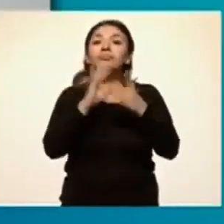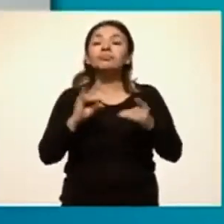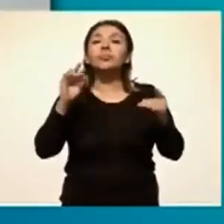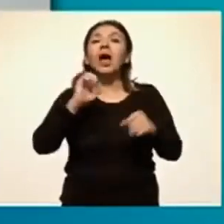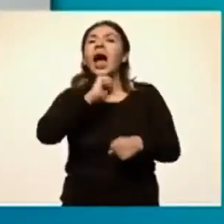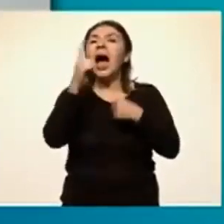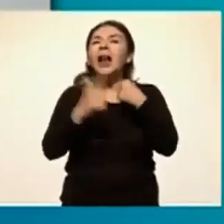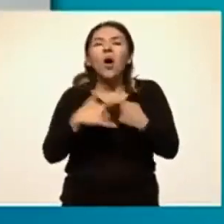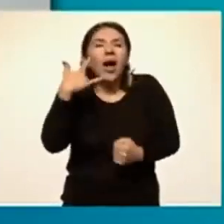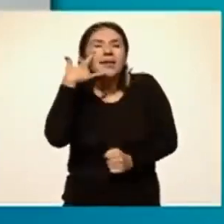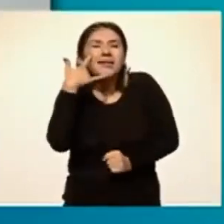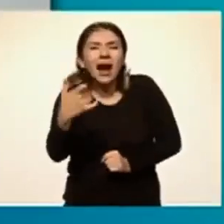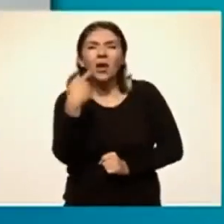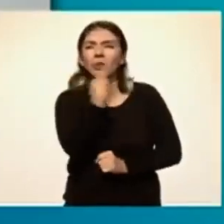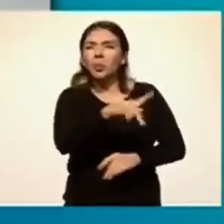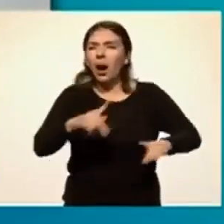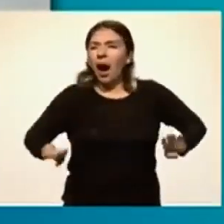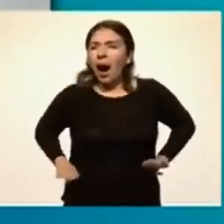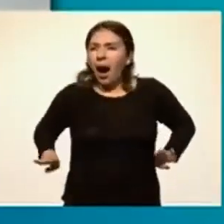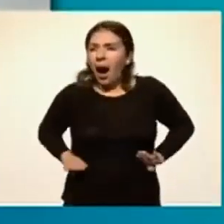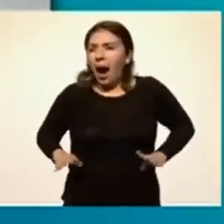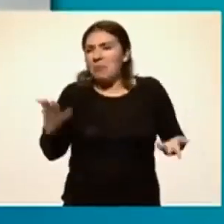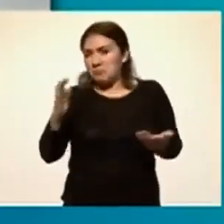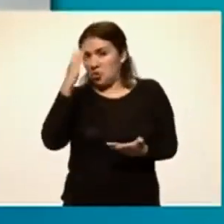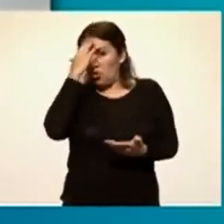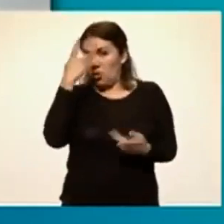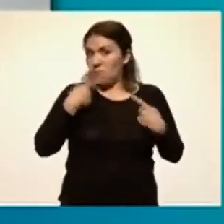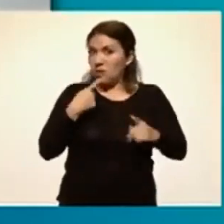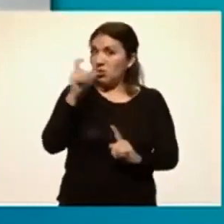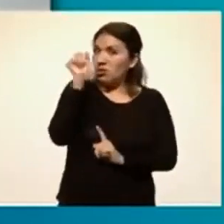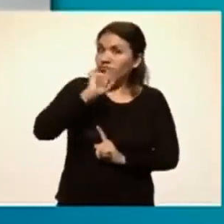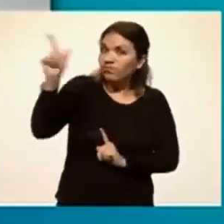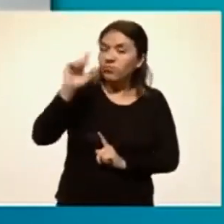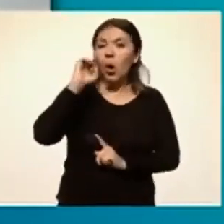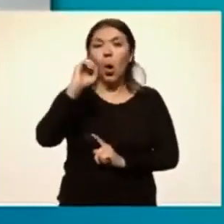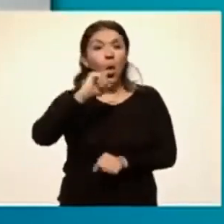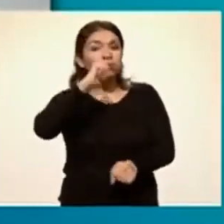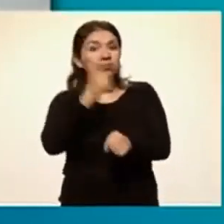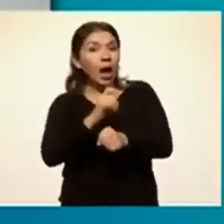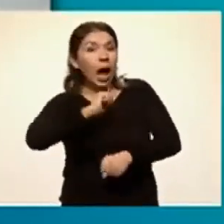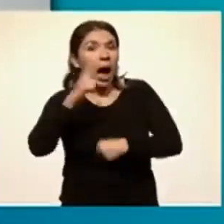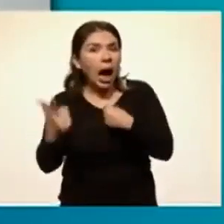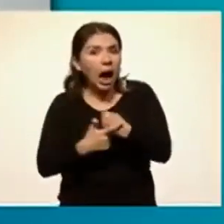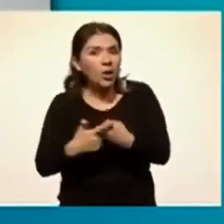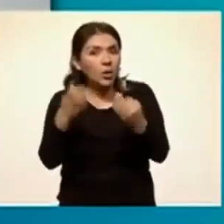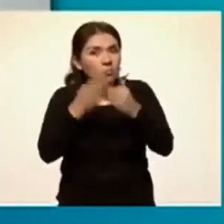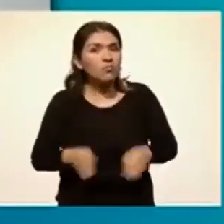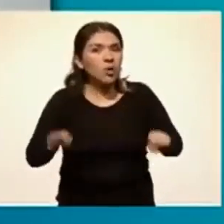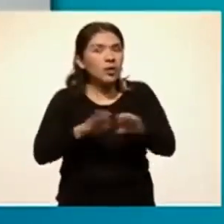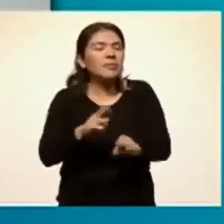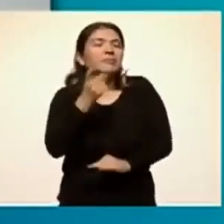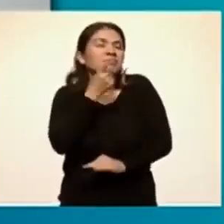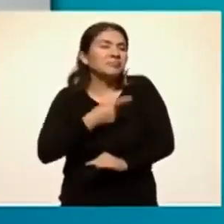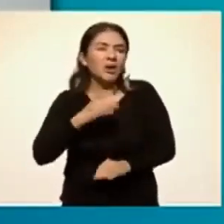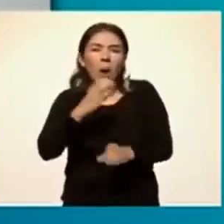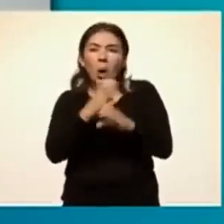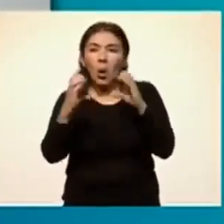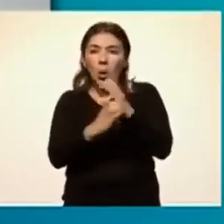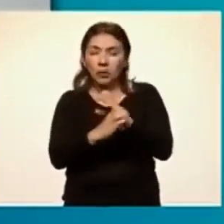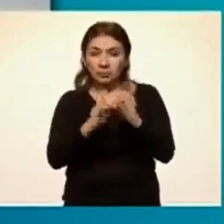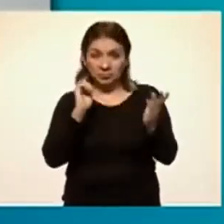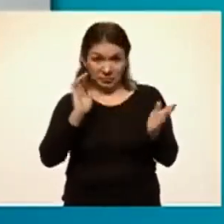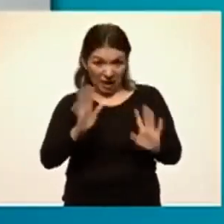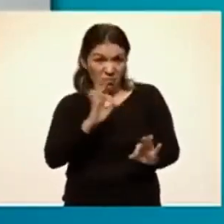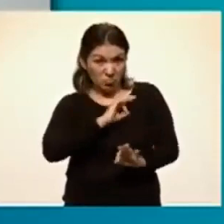algo curioso de ese personaje, si conocía a alguien importante, si ha descubierto algo, cosas de ese tipo. ¿Creéis que estáis